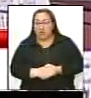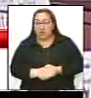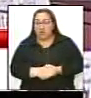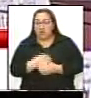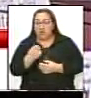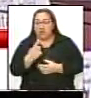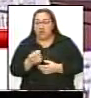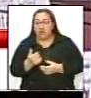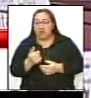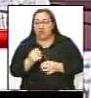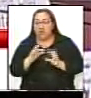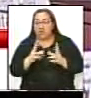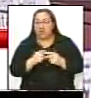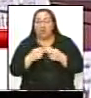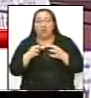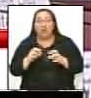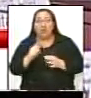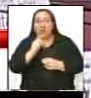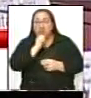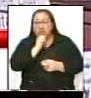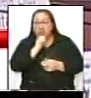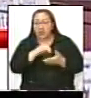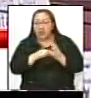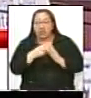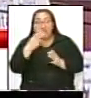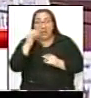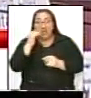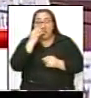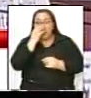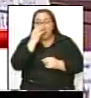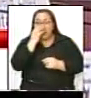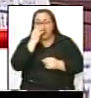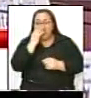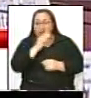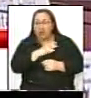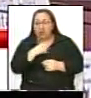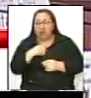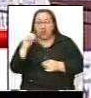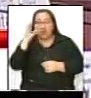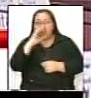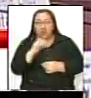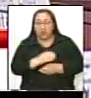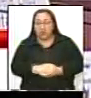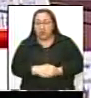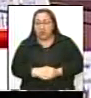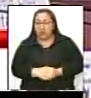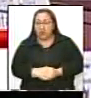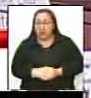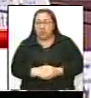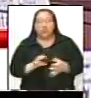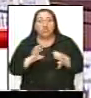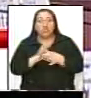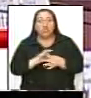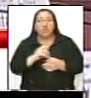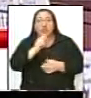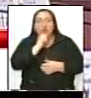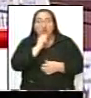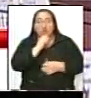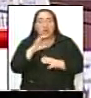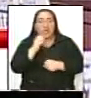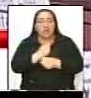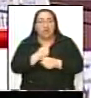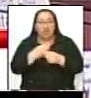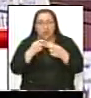bien qué es una asociación público-privada. La idea del Estado de buscar socios privados que hagan las